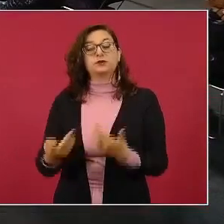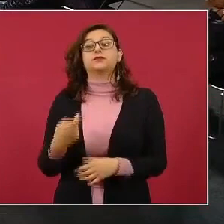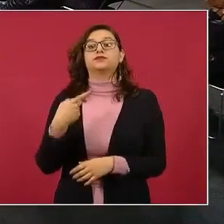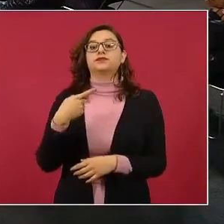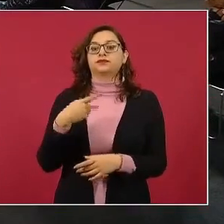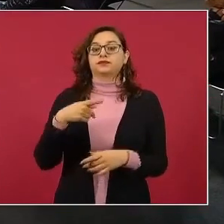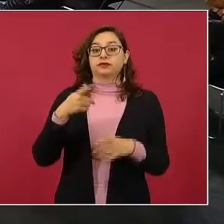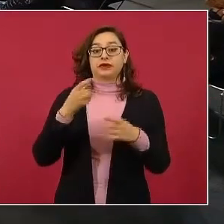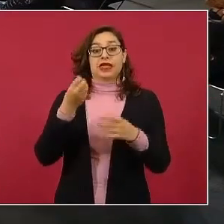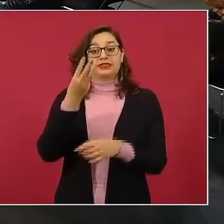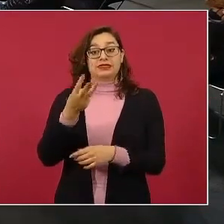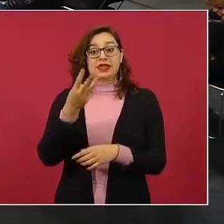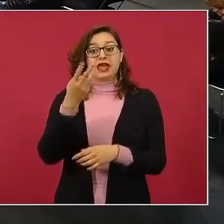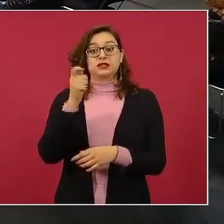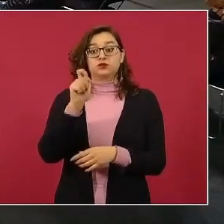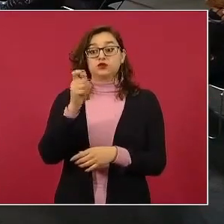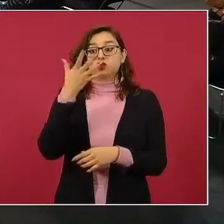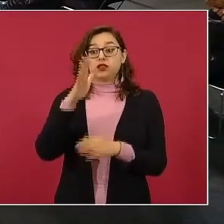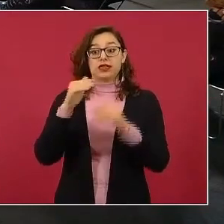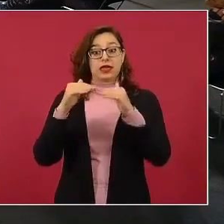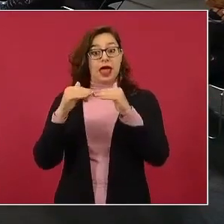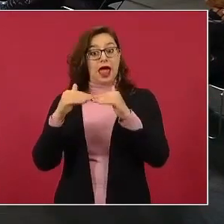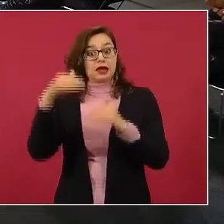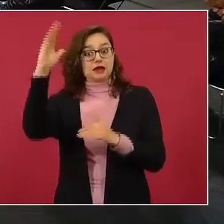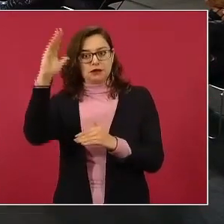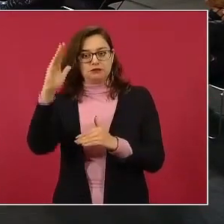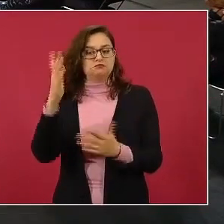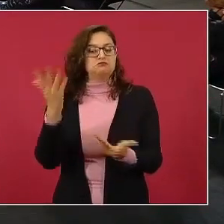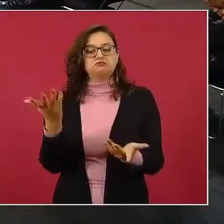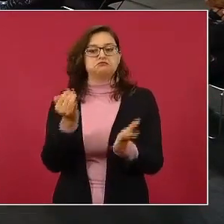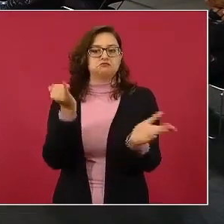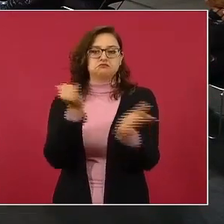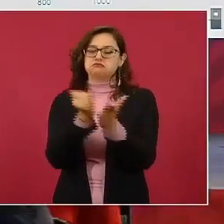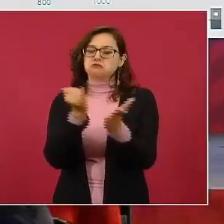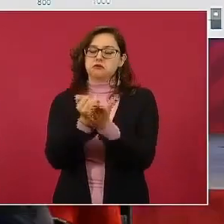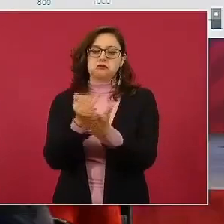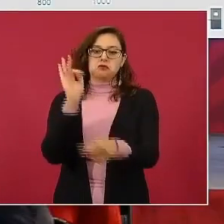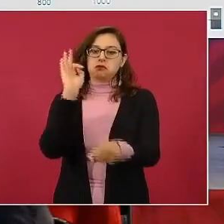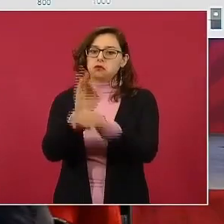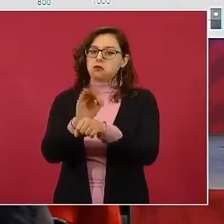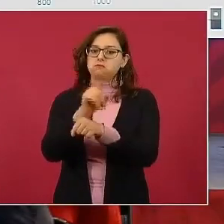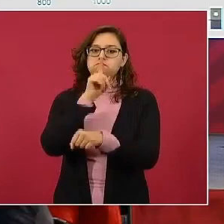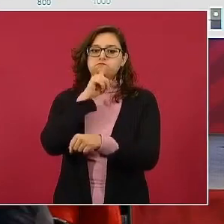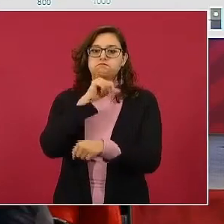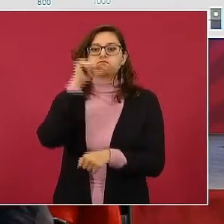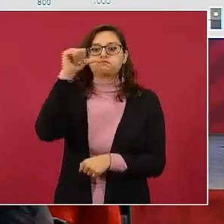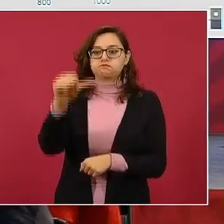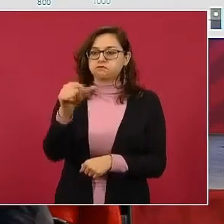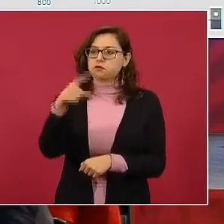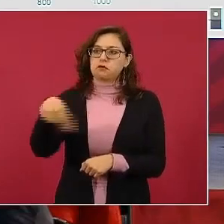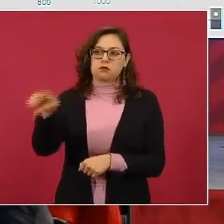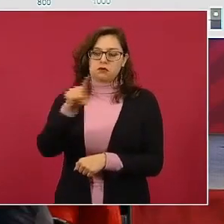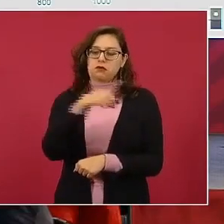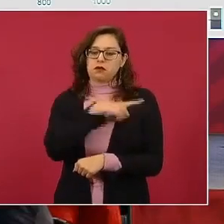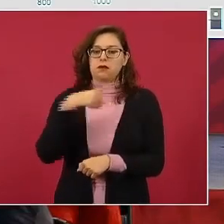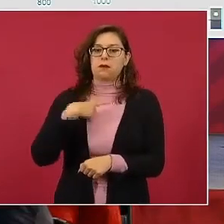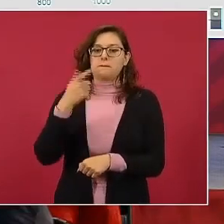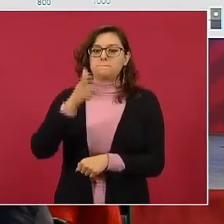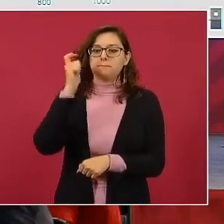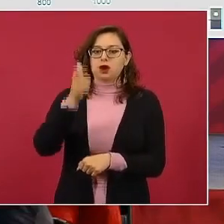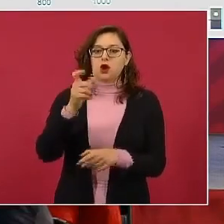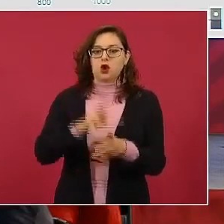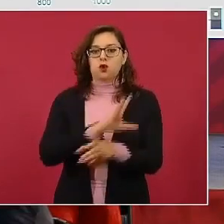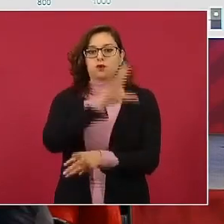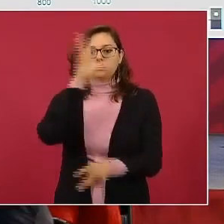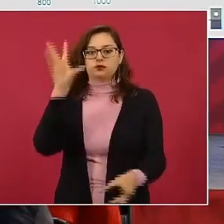los hogares escalonadas, miren, ¿no? De manera creciente. Esta tarifa que está acá de 6.30 es la